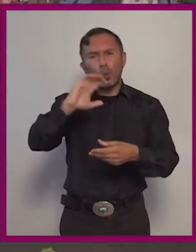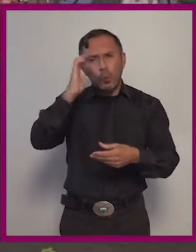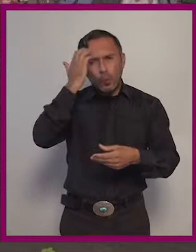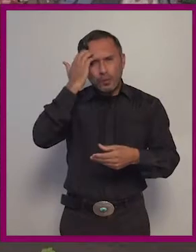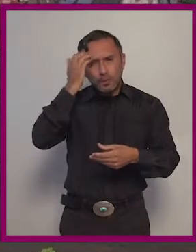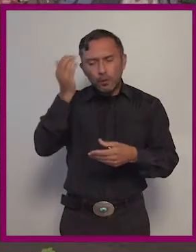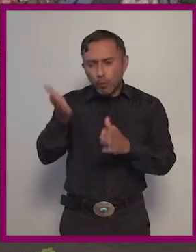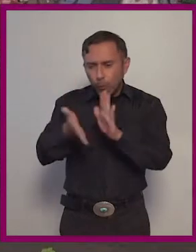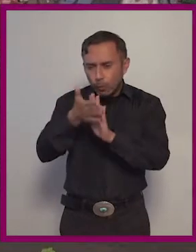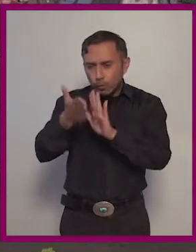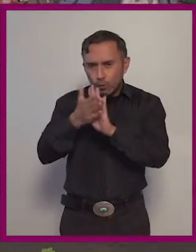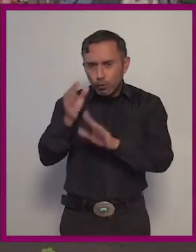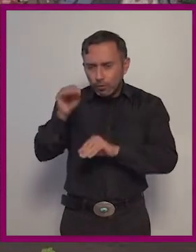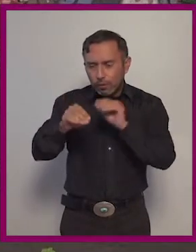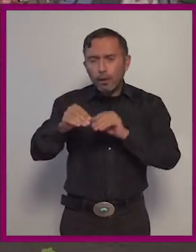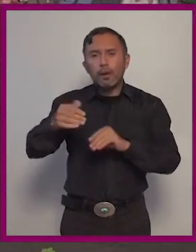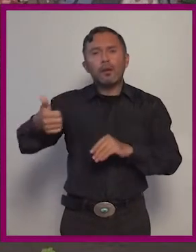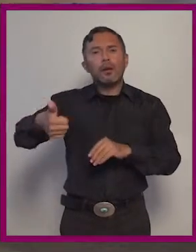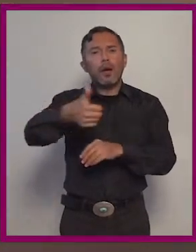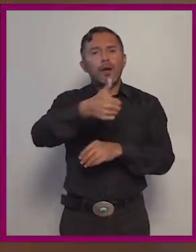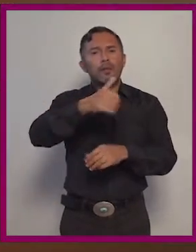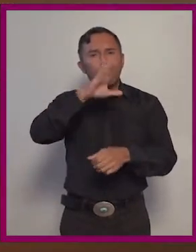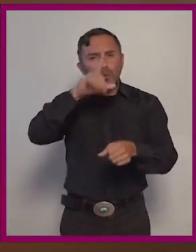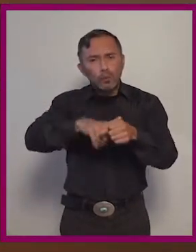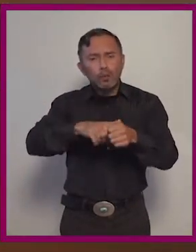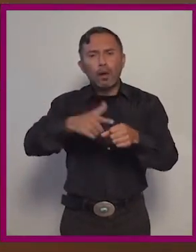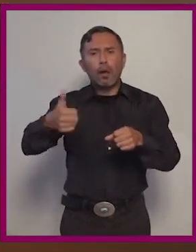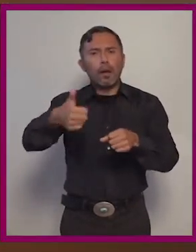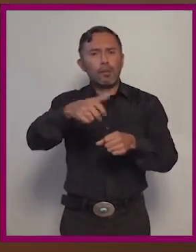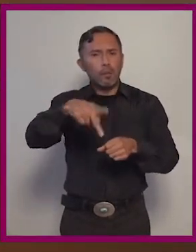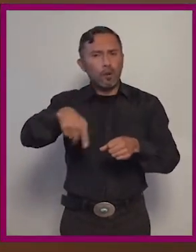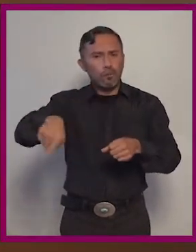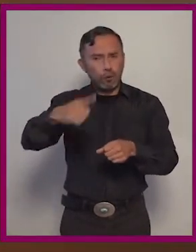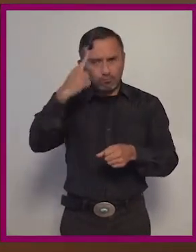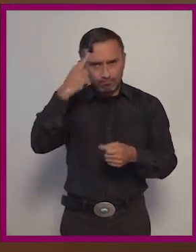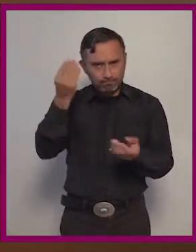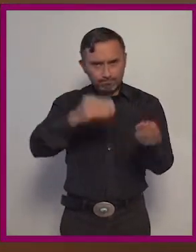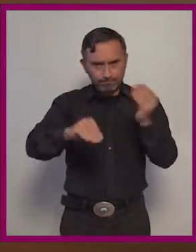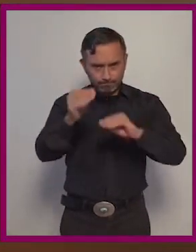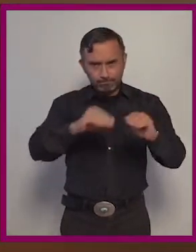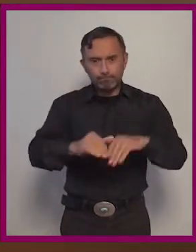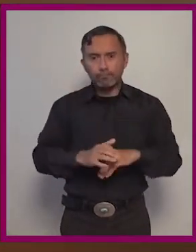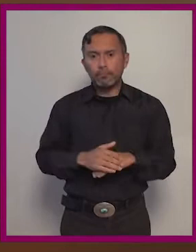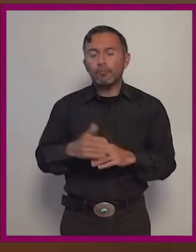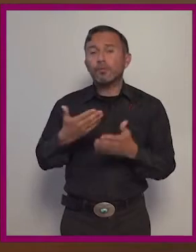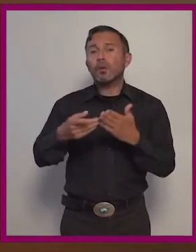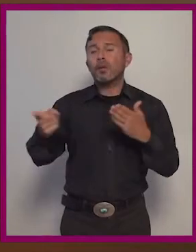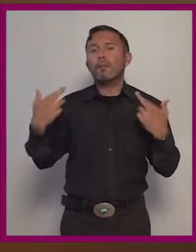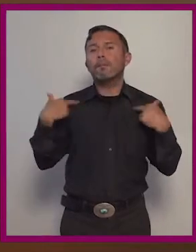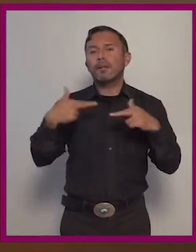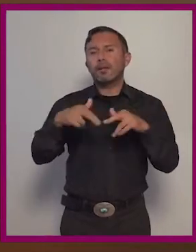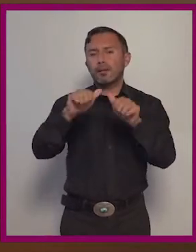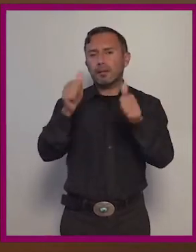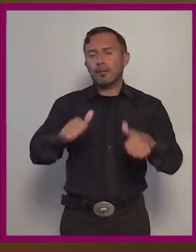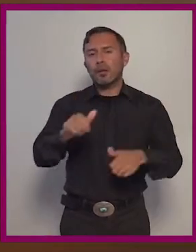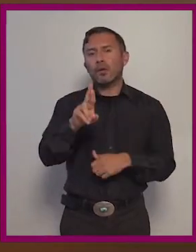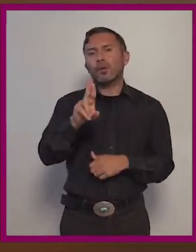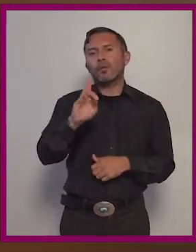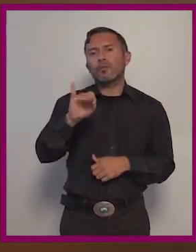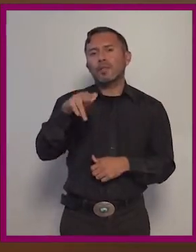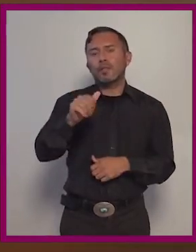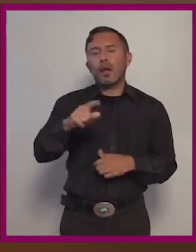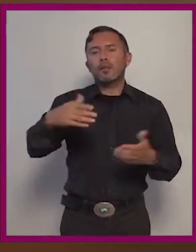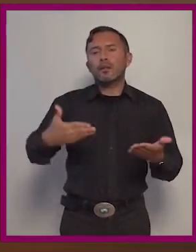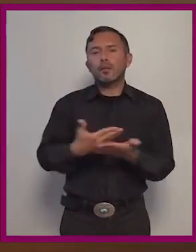de cada cultura, de cada pueblo. Estamos con la maestra artesana Rufina Ruiz, originaria de